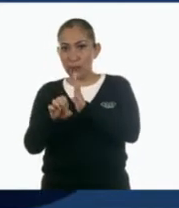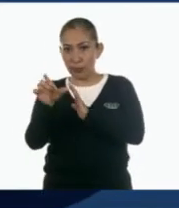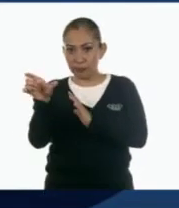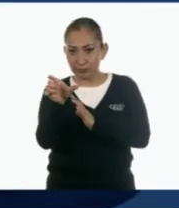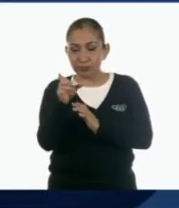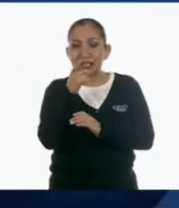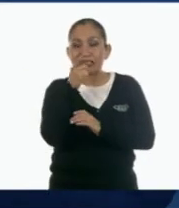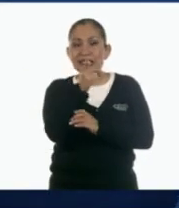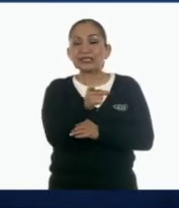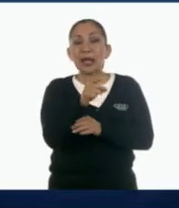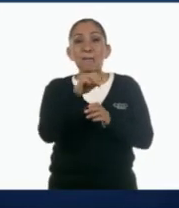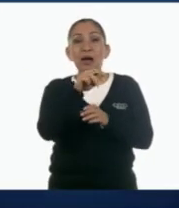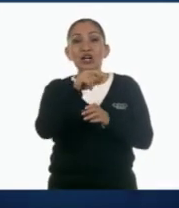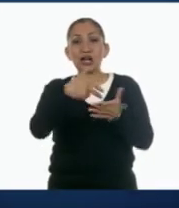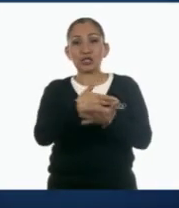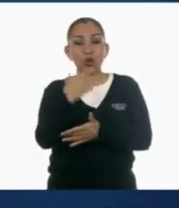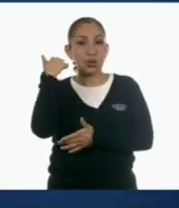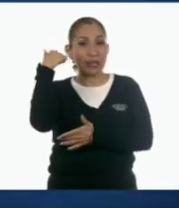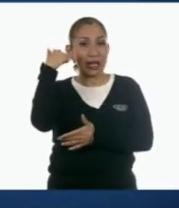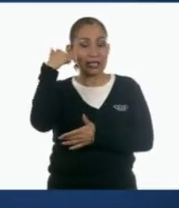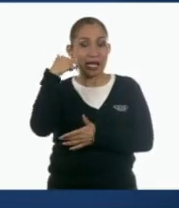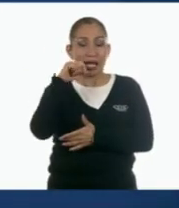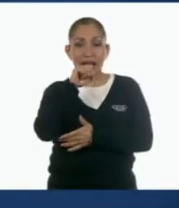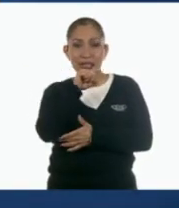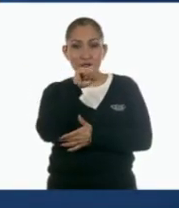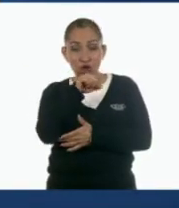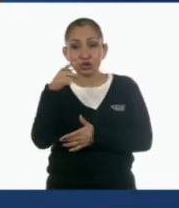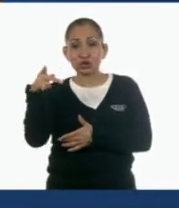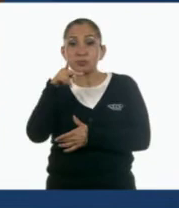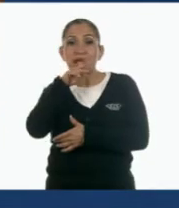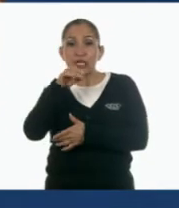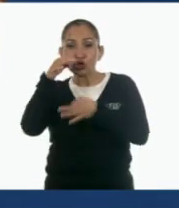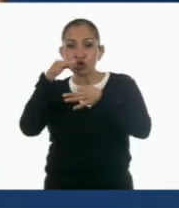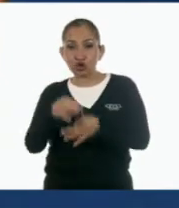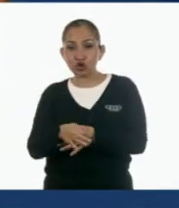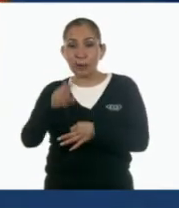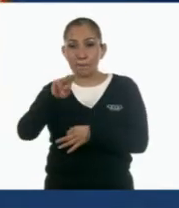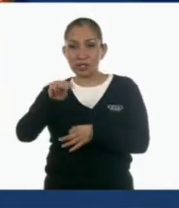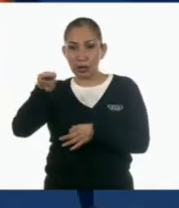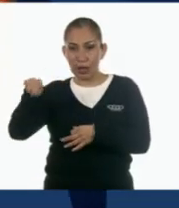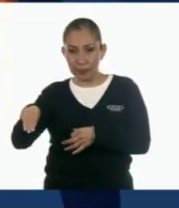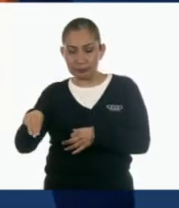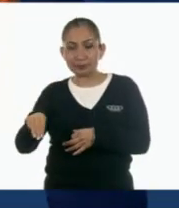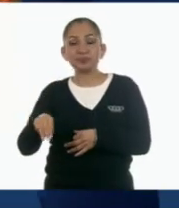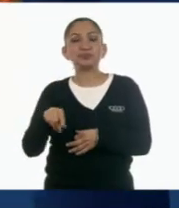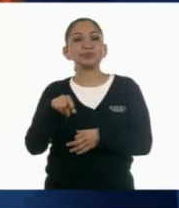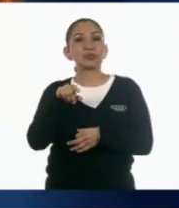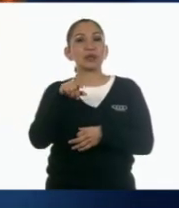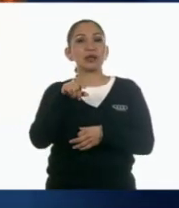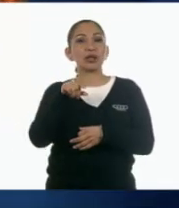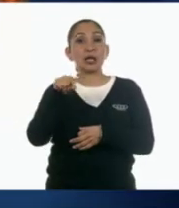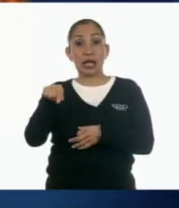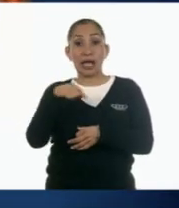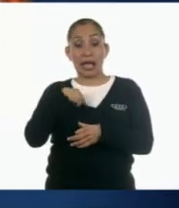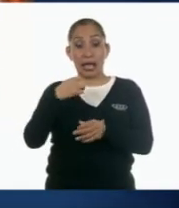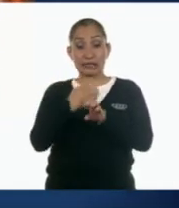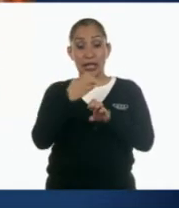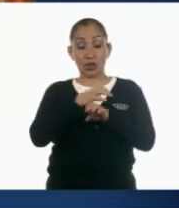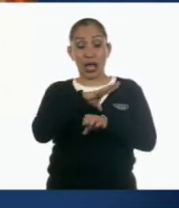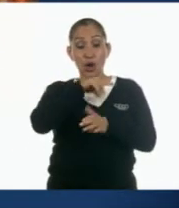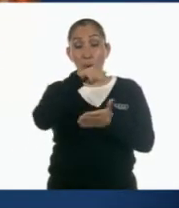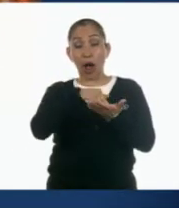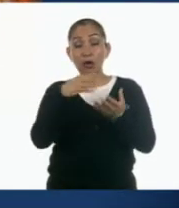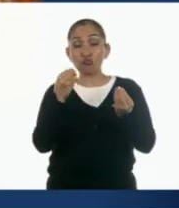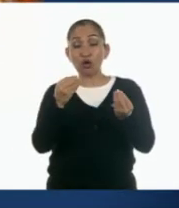ejemplo. Dice: Mario nació en Guadalajara, Jalisco. Sus padres eran oriundos de Michoacán. En este estado hay un